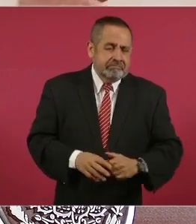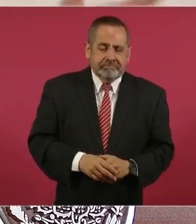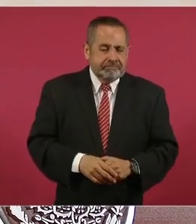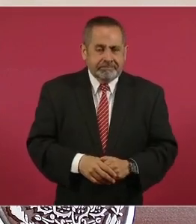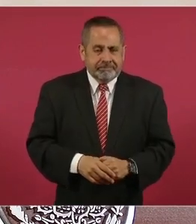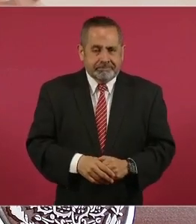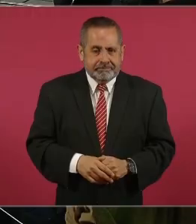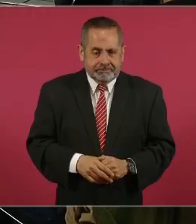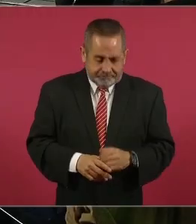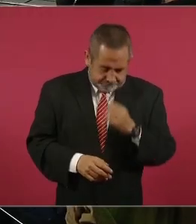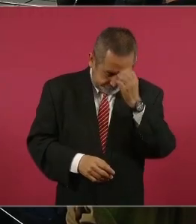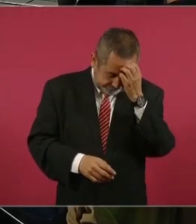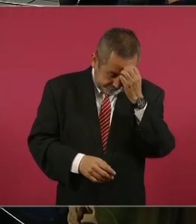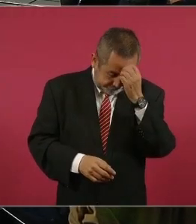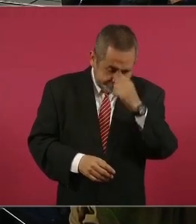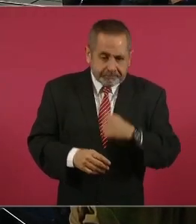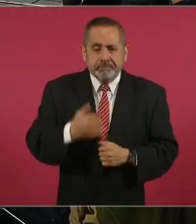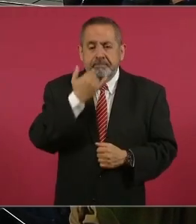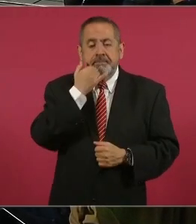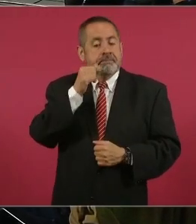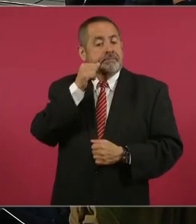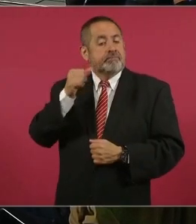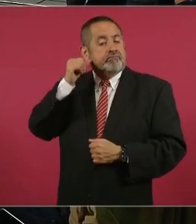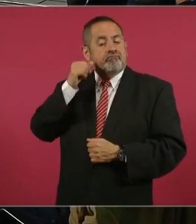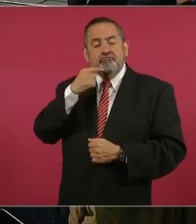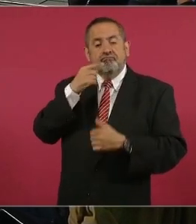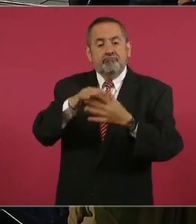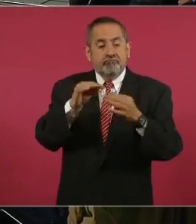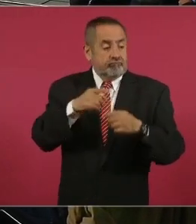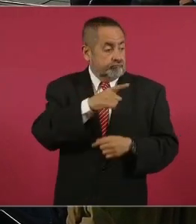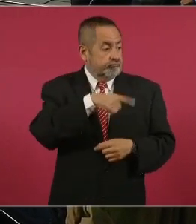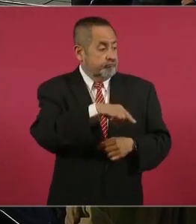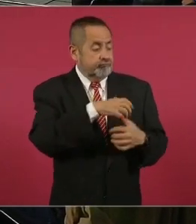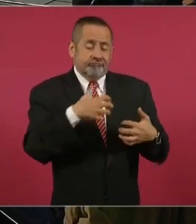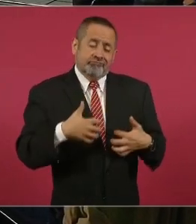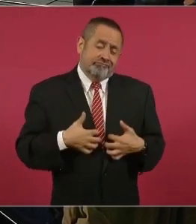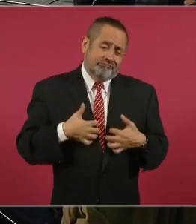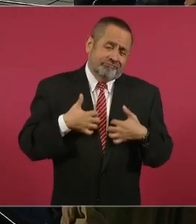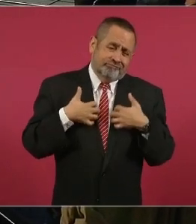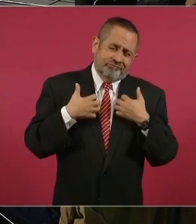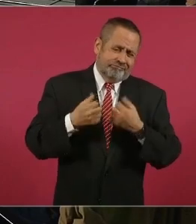Ayer hablaba yo de cómo se enojaron tanto